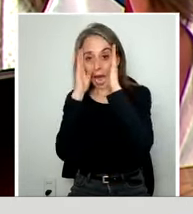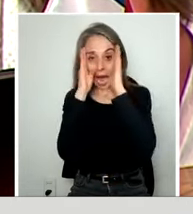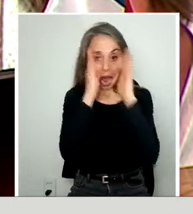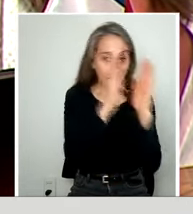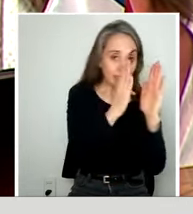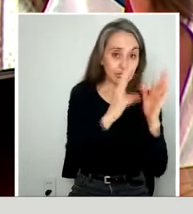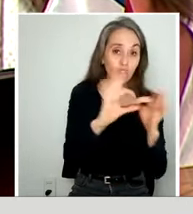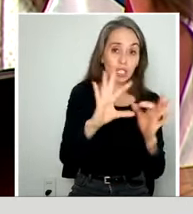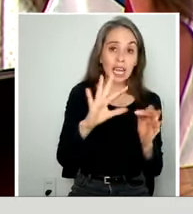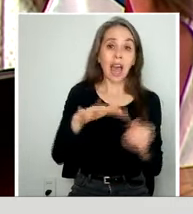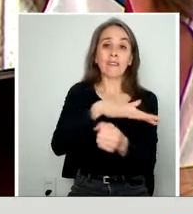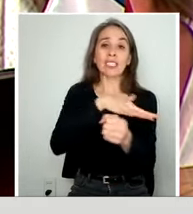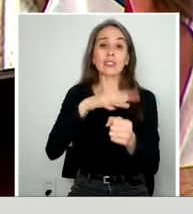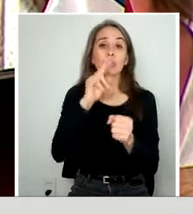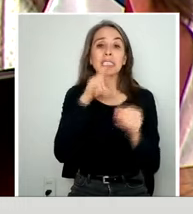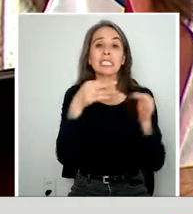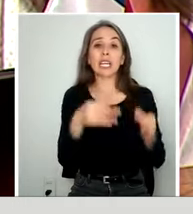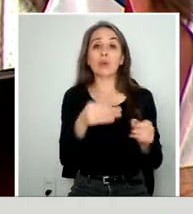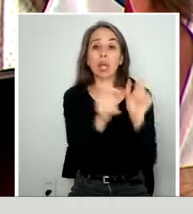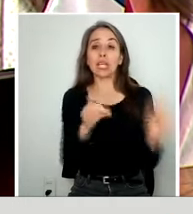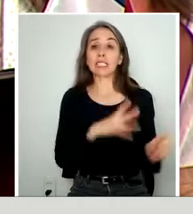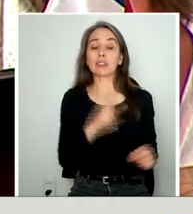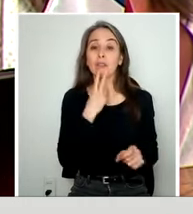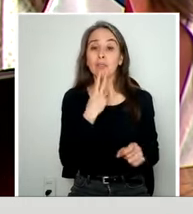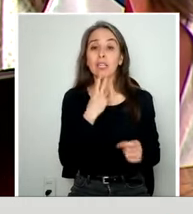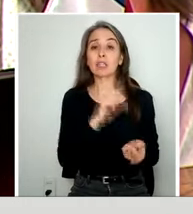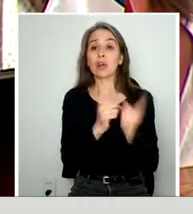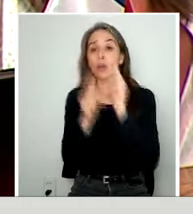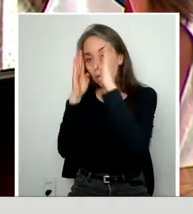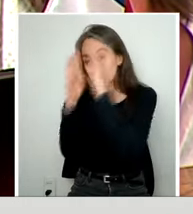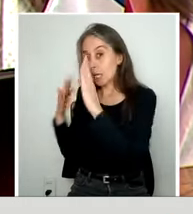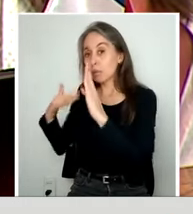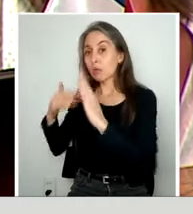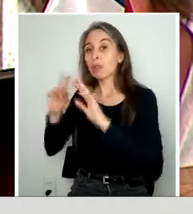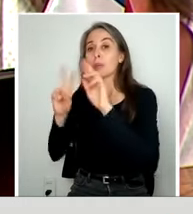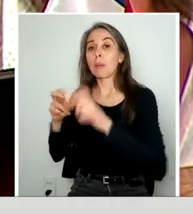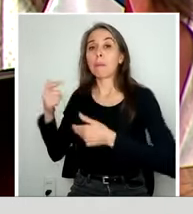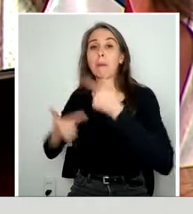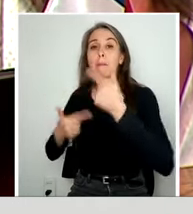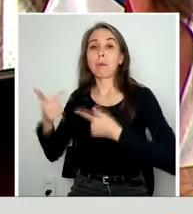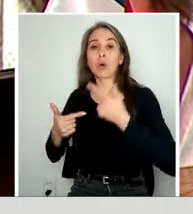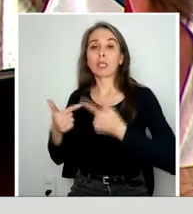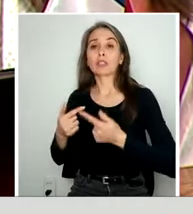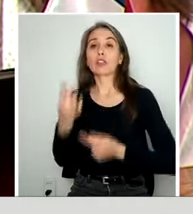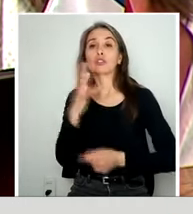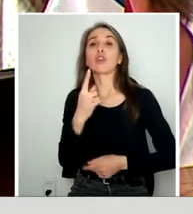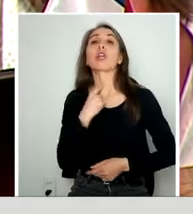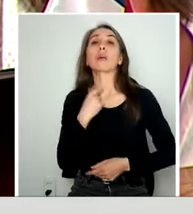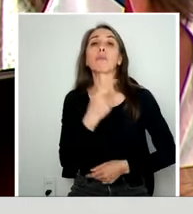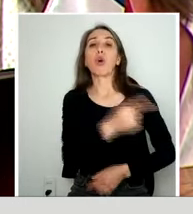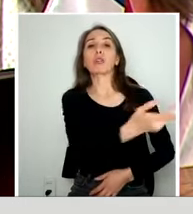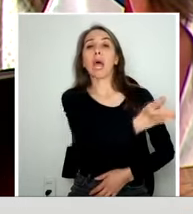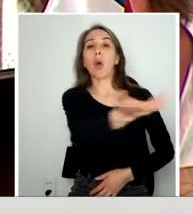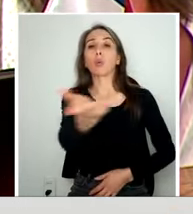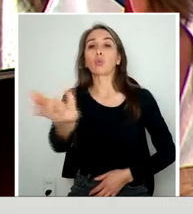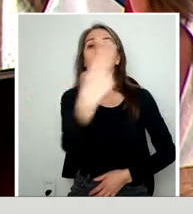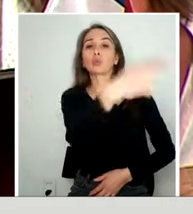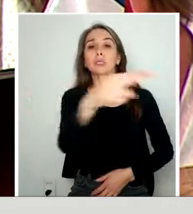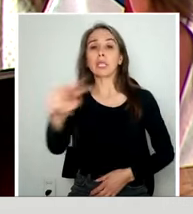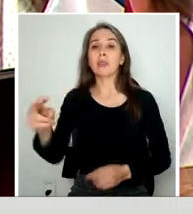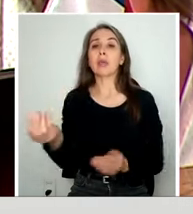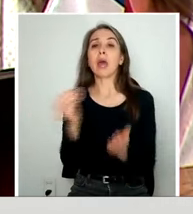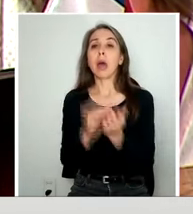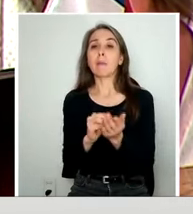de inseguridad que vivimos los chilenos dando la relevancia a temas políticos que solo les importan a ustedes además de recrear por